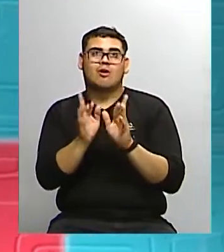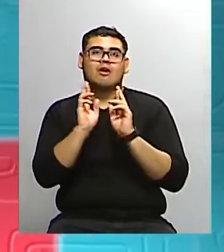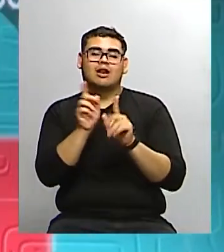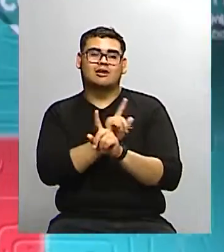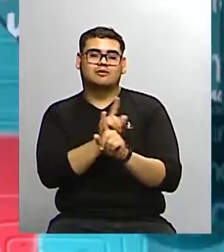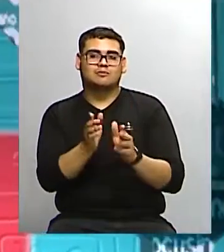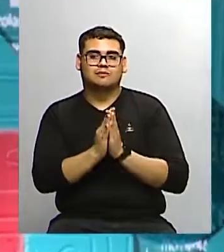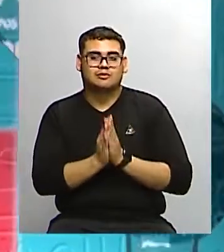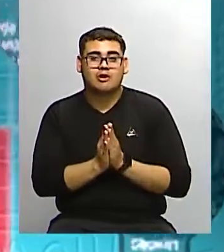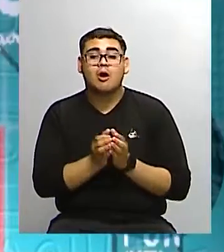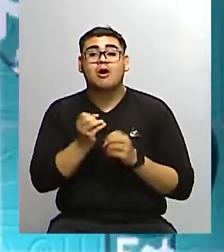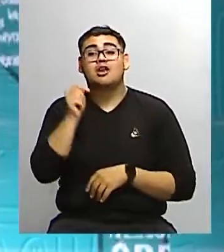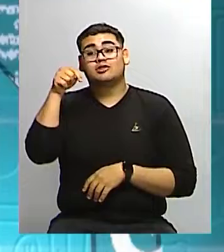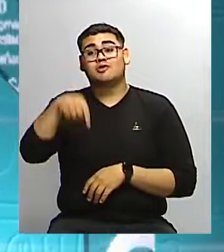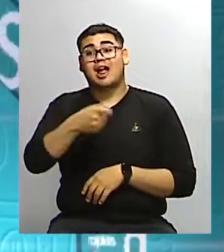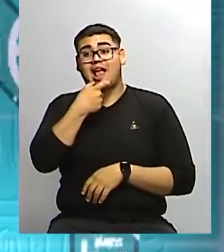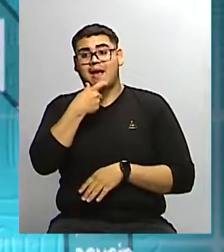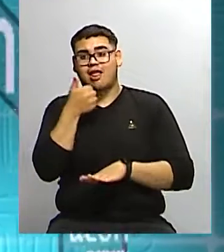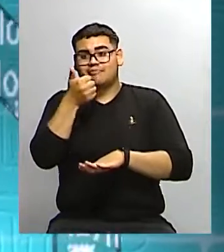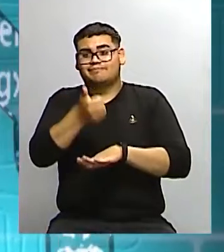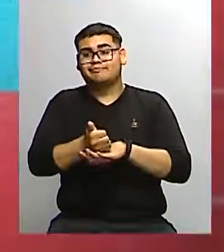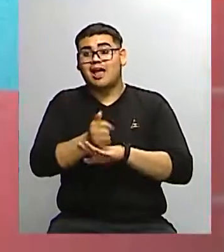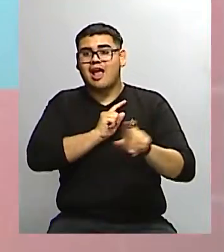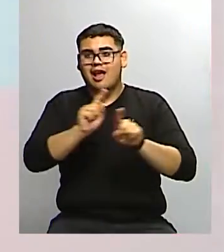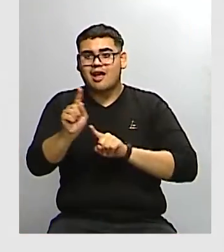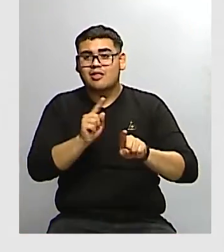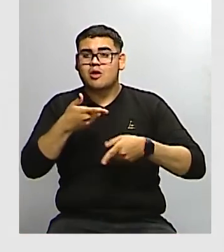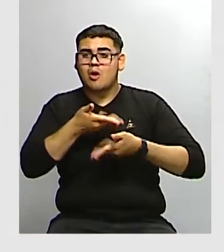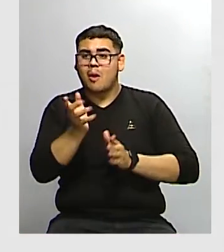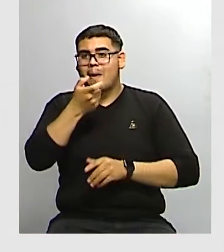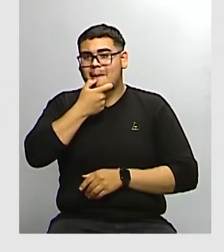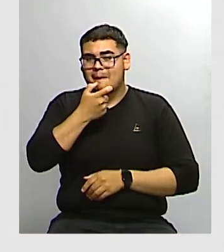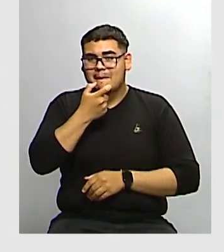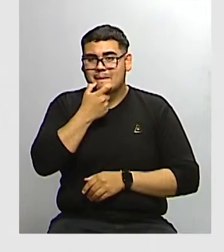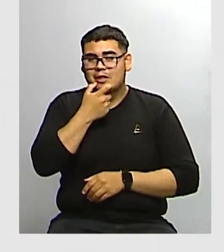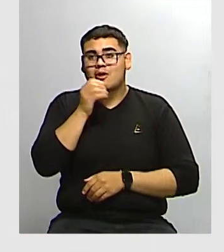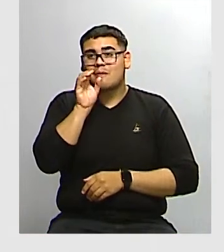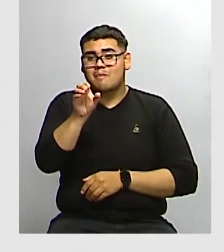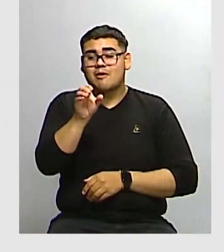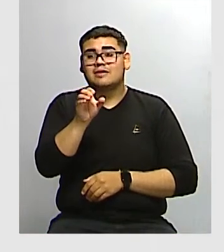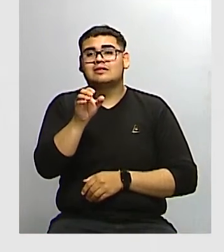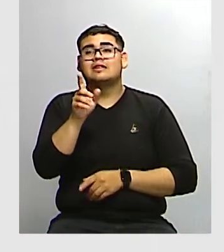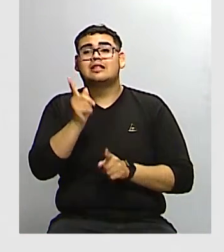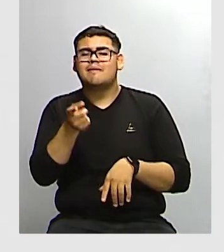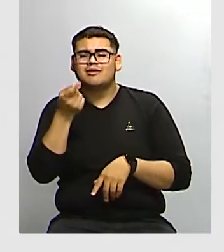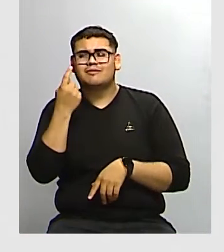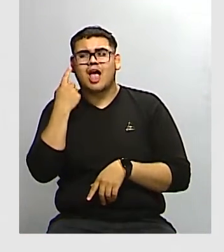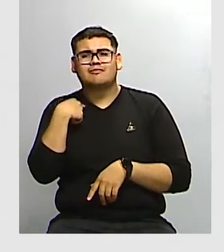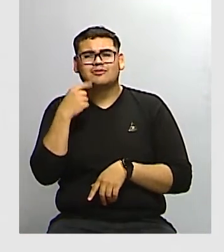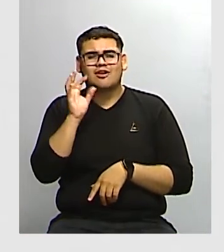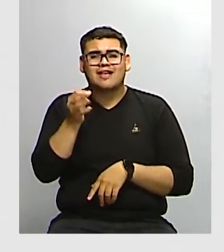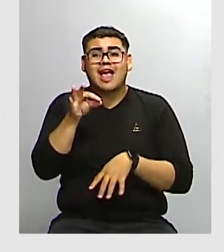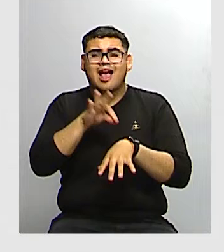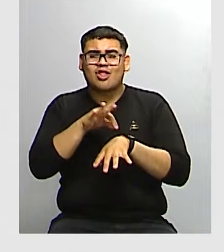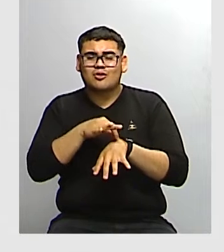estado en la gestión provincial, y realmente se trabaja muy bien. Sé que han estado hablando con el doctor Santiago Rico, sí, que él